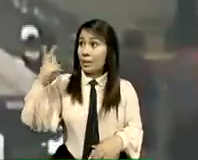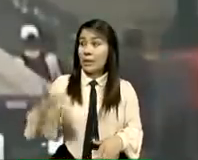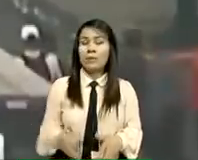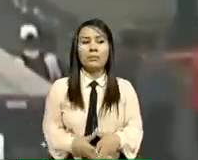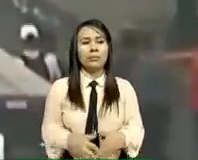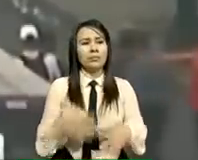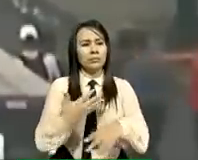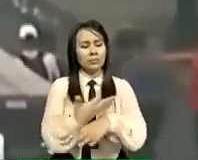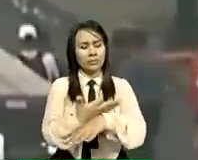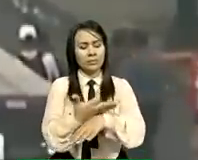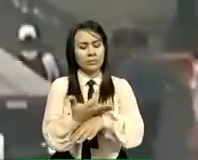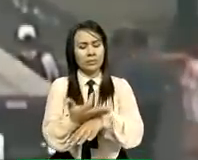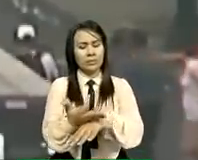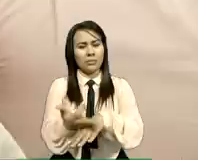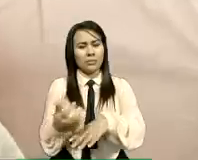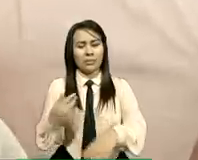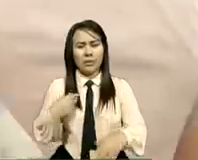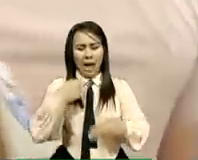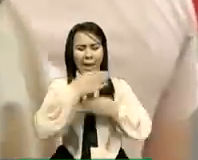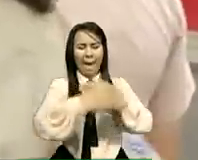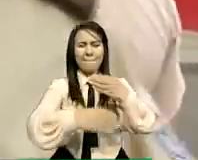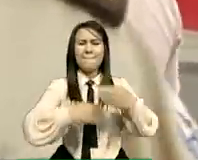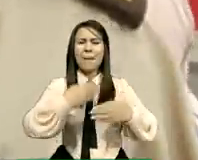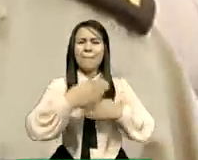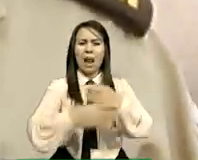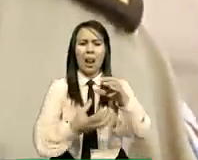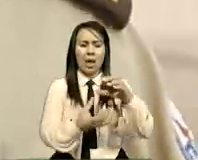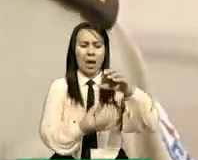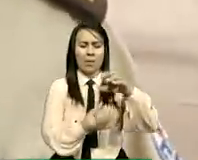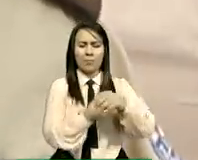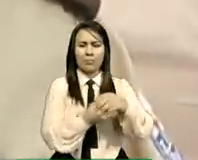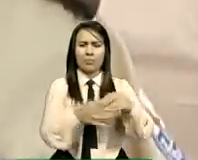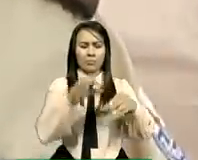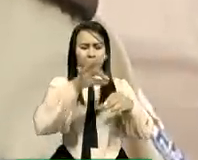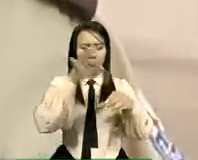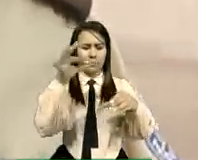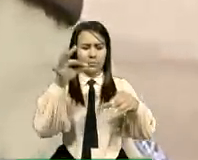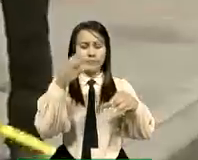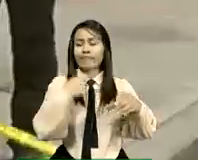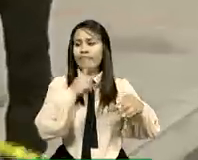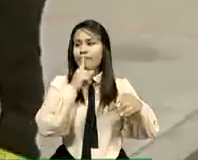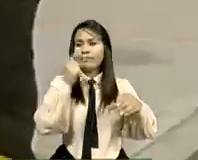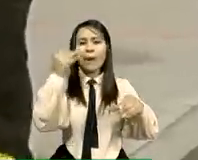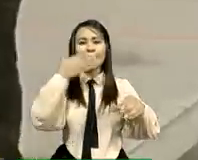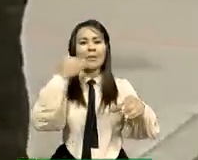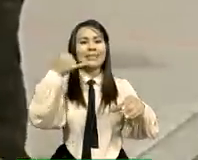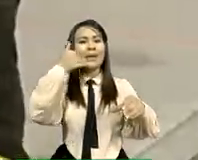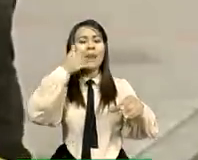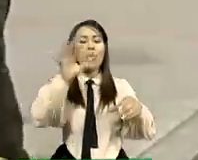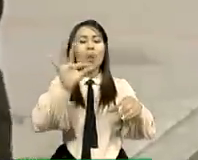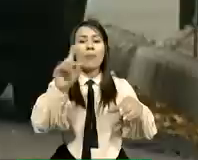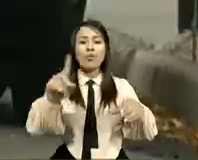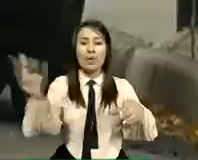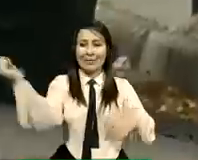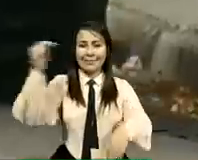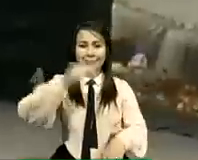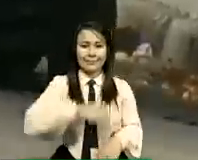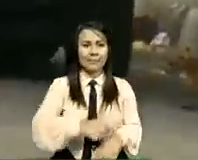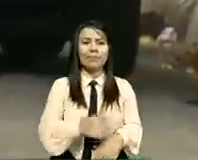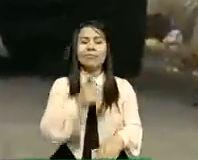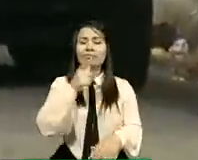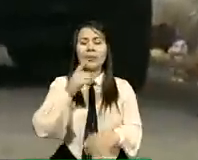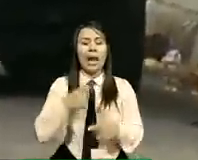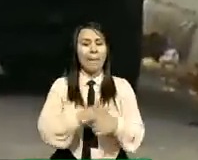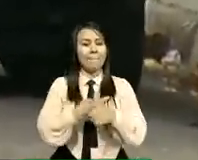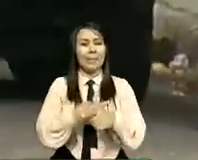papel. Entonces, producto de esto, llaman al EQ911, se da la alerta. Para manejar la emergencia, acudieron agentes de la